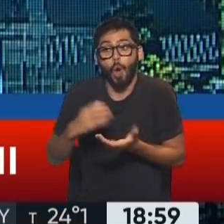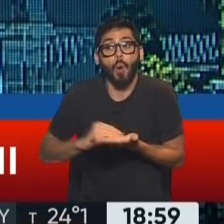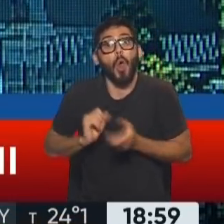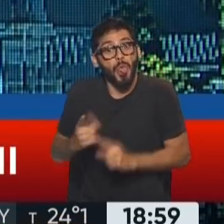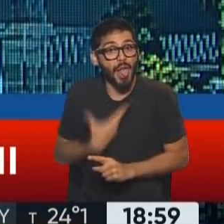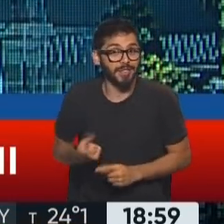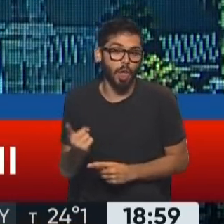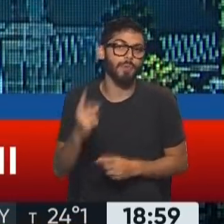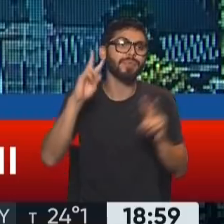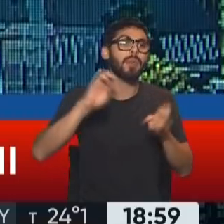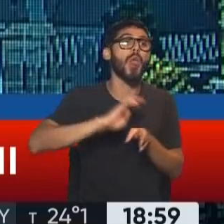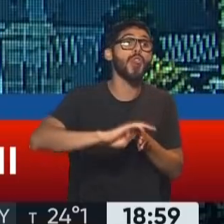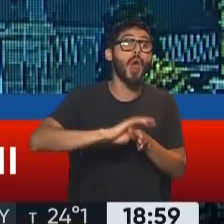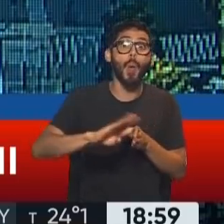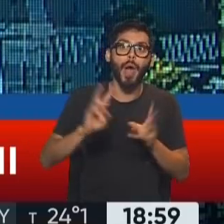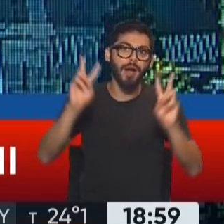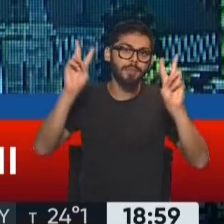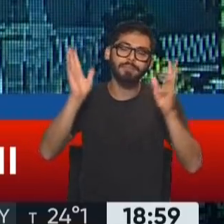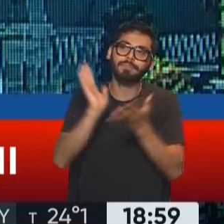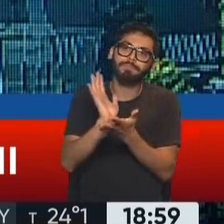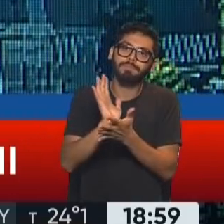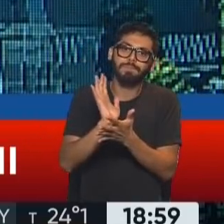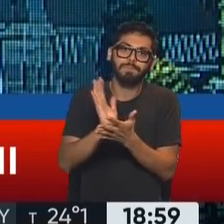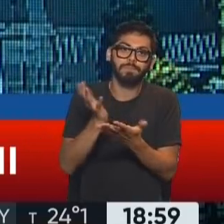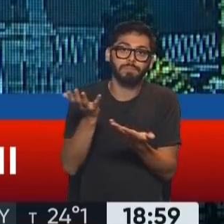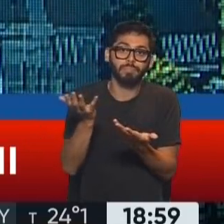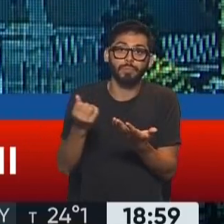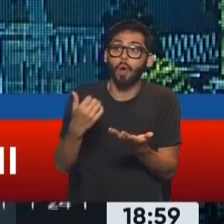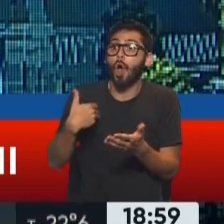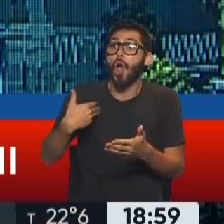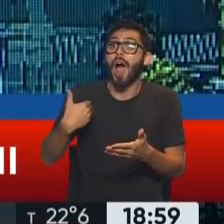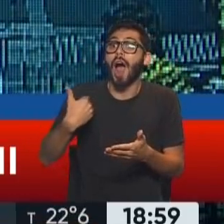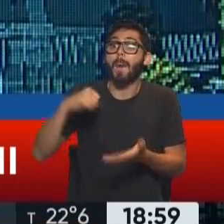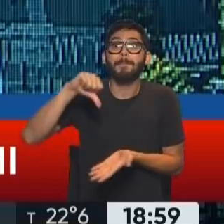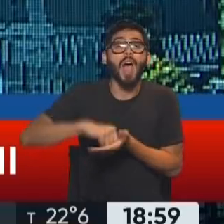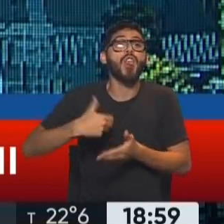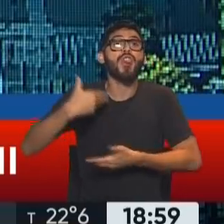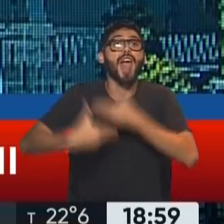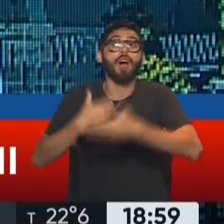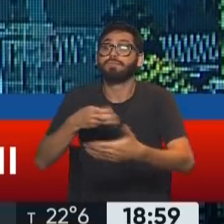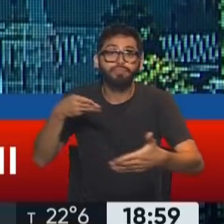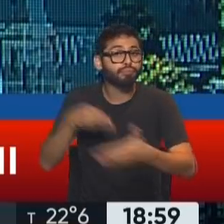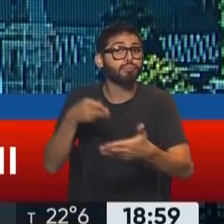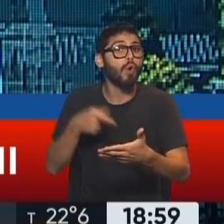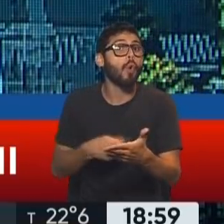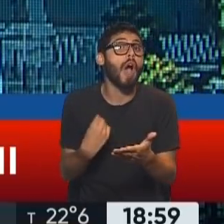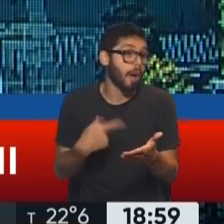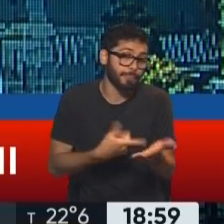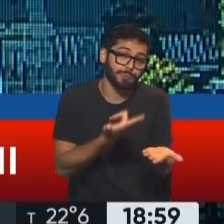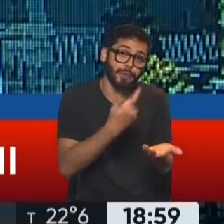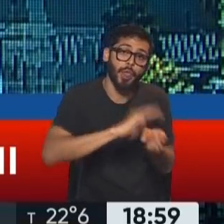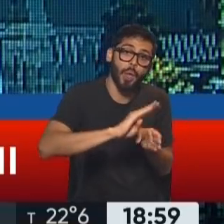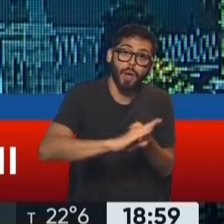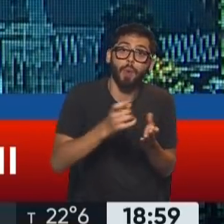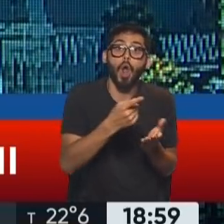del endeudamiento es casi uno de los obstáculos centrales al desarrollo que tiene nuestro país, con lo cual estamos obligados a prepararnos para defender el interés de la nación.